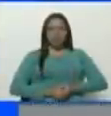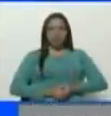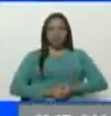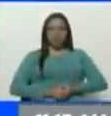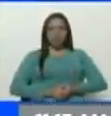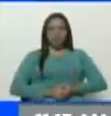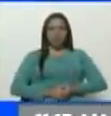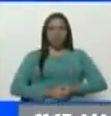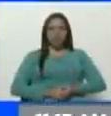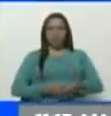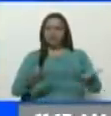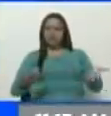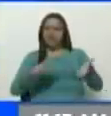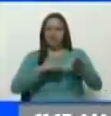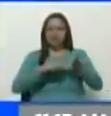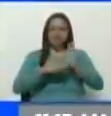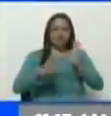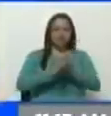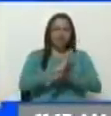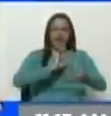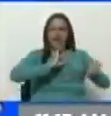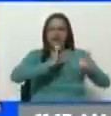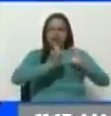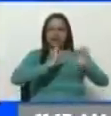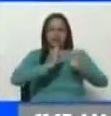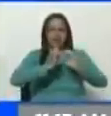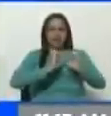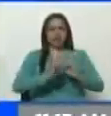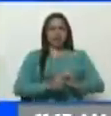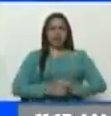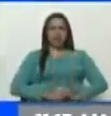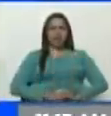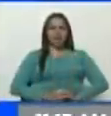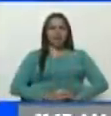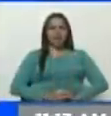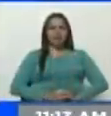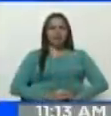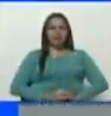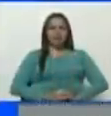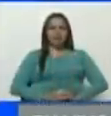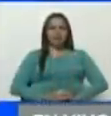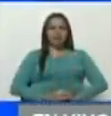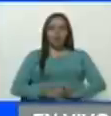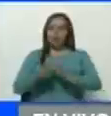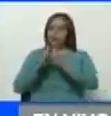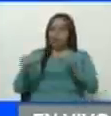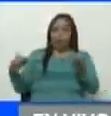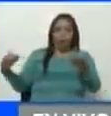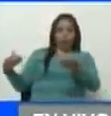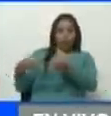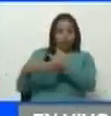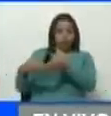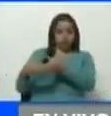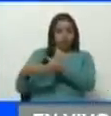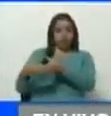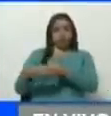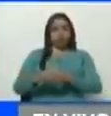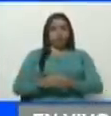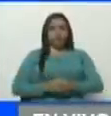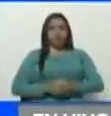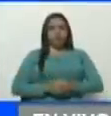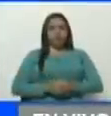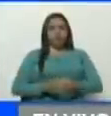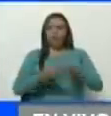¿Qué es eso de la ética? Todo organismo,